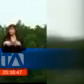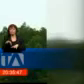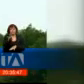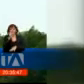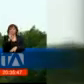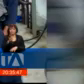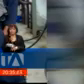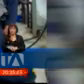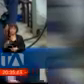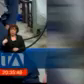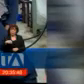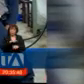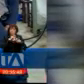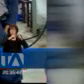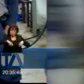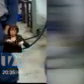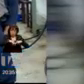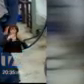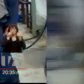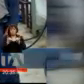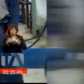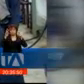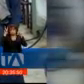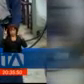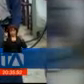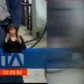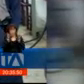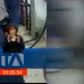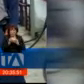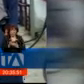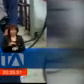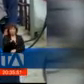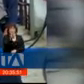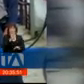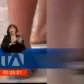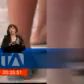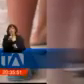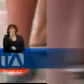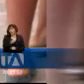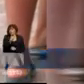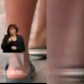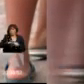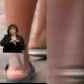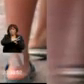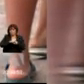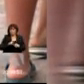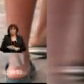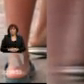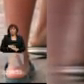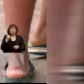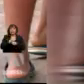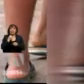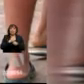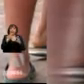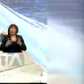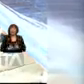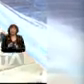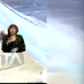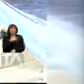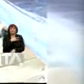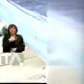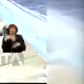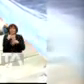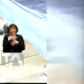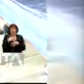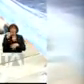siguiendo el caso y verificando más adelante poder dar con el paradero de este personal. Los trabajadores de la camaronera sienten miedo producto de